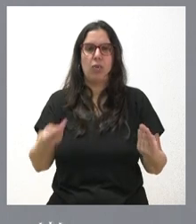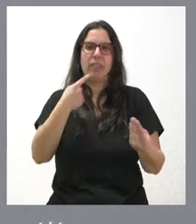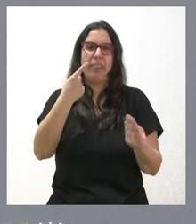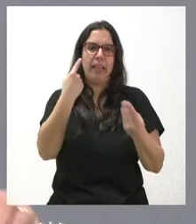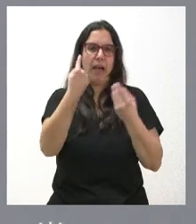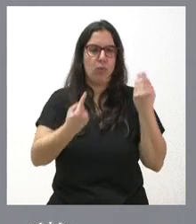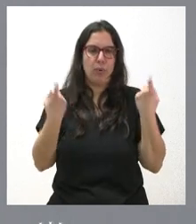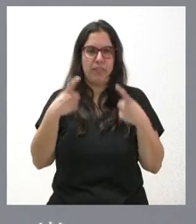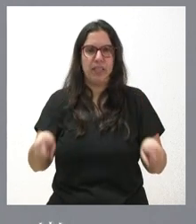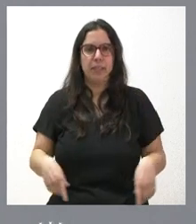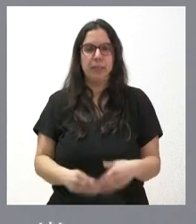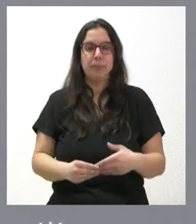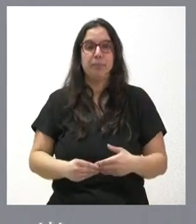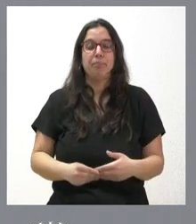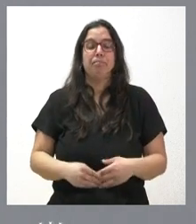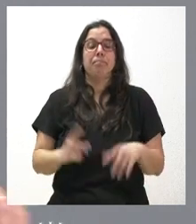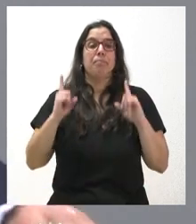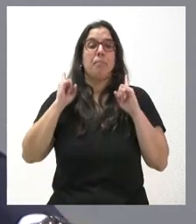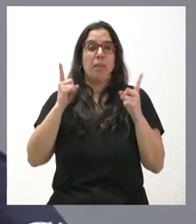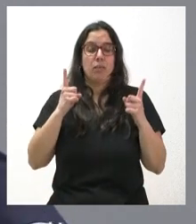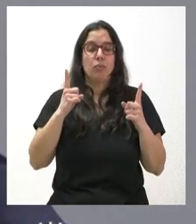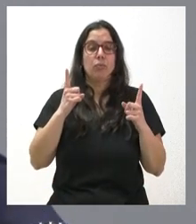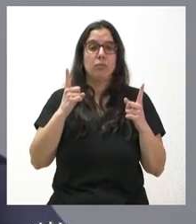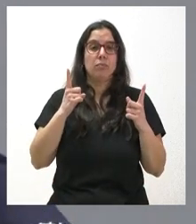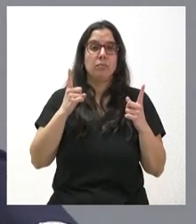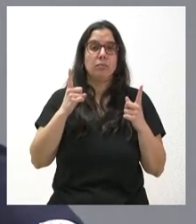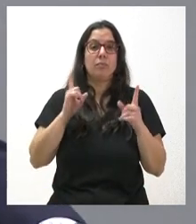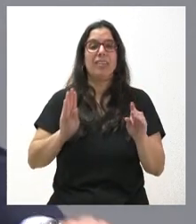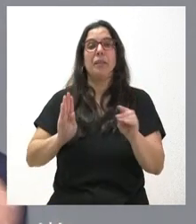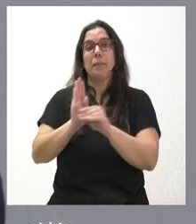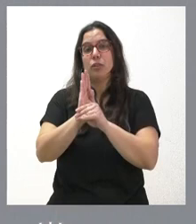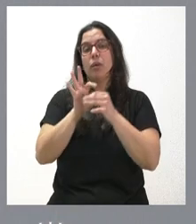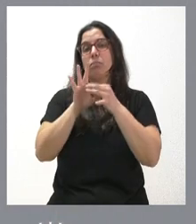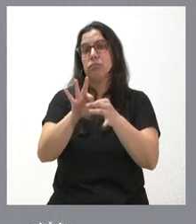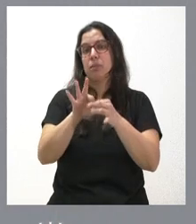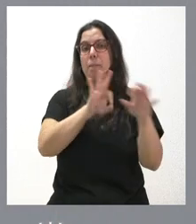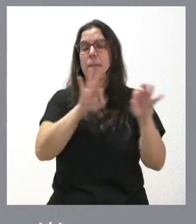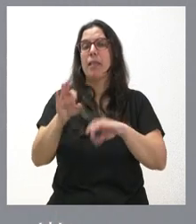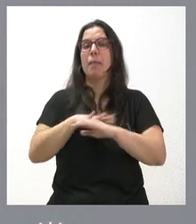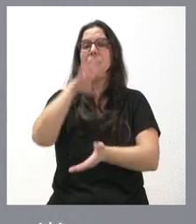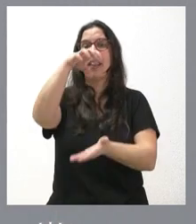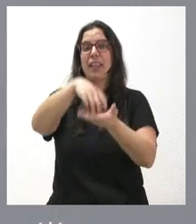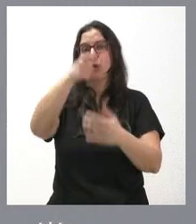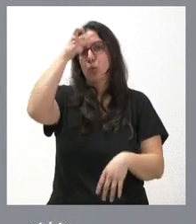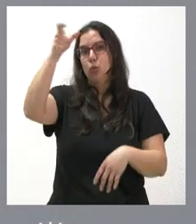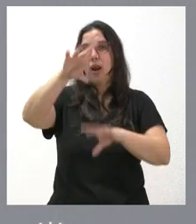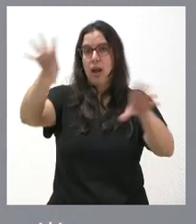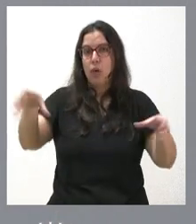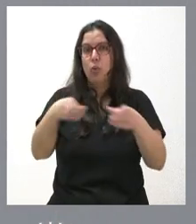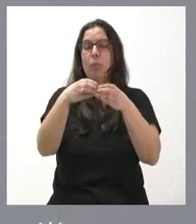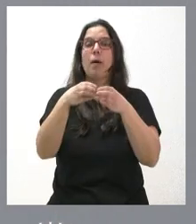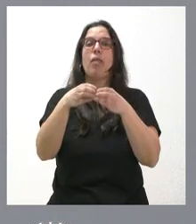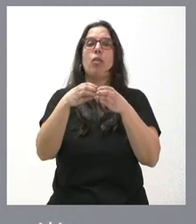textualmente en el caso de las inversiones previst para el centro rural agrupado maestro Emilio